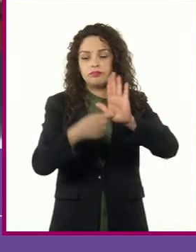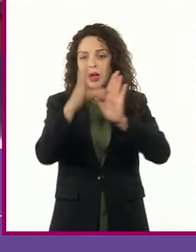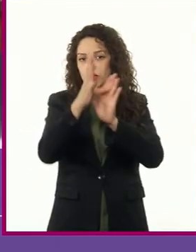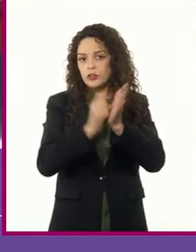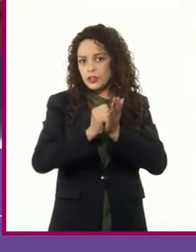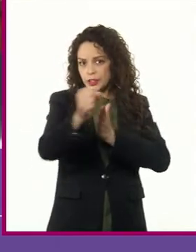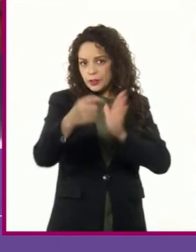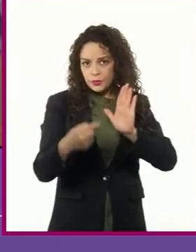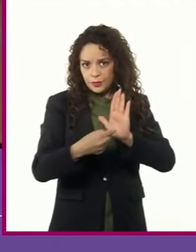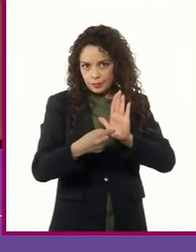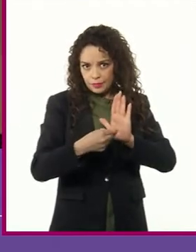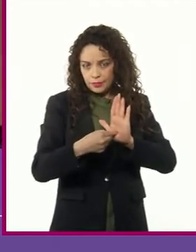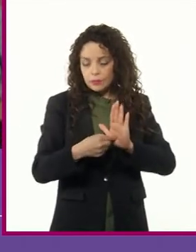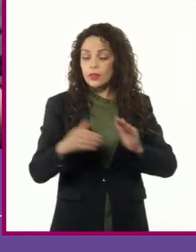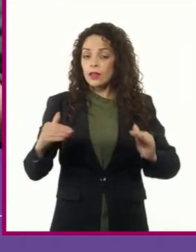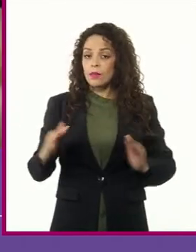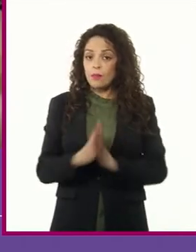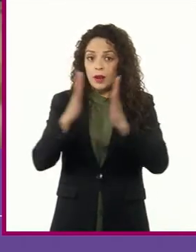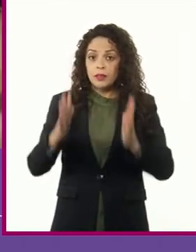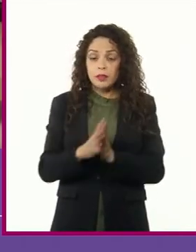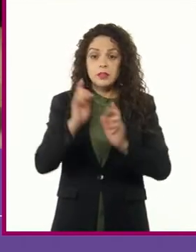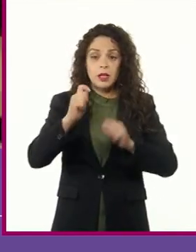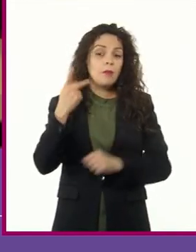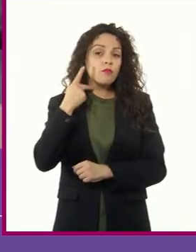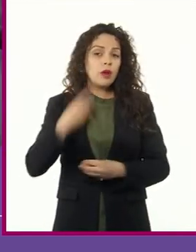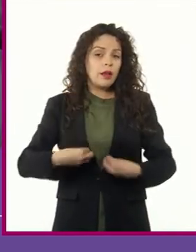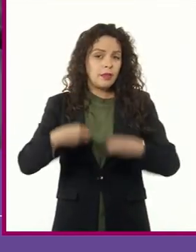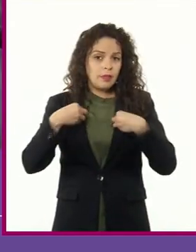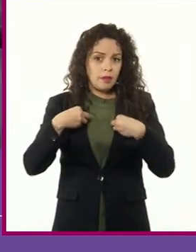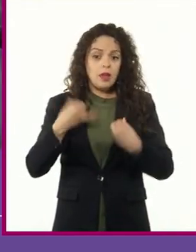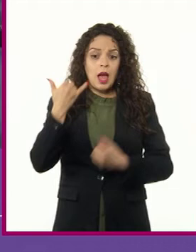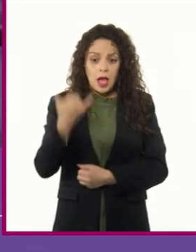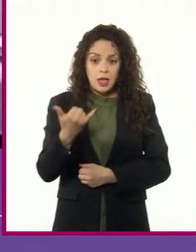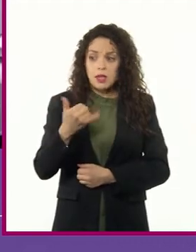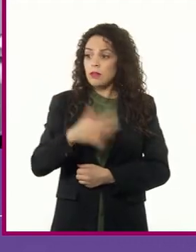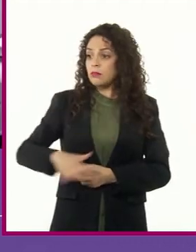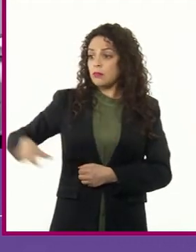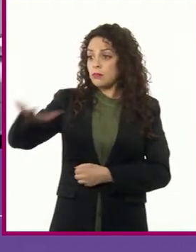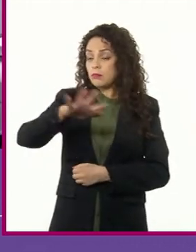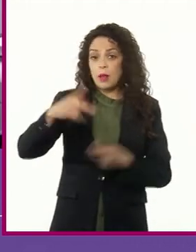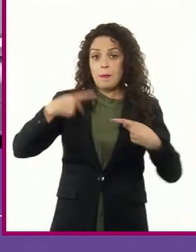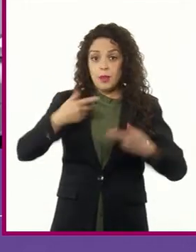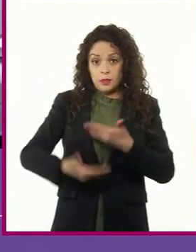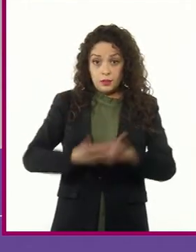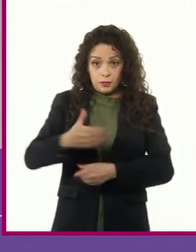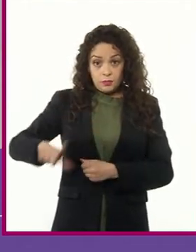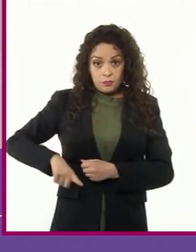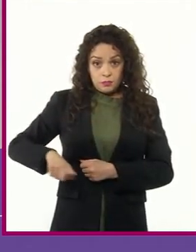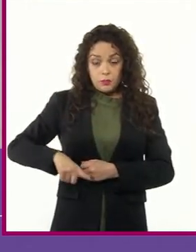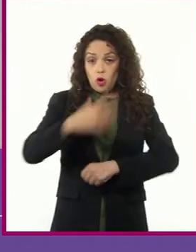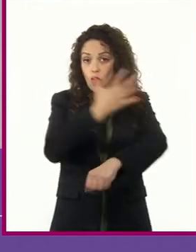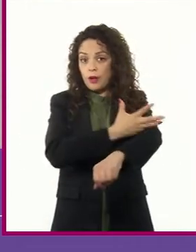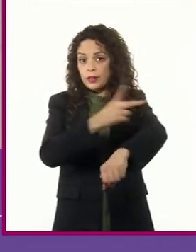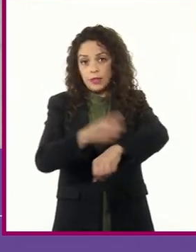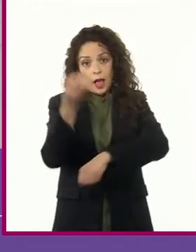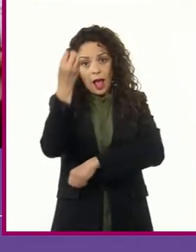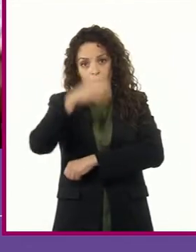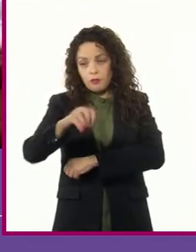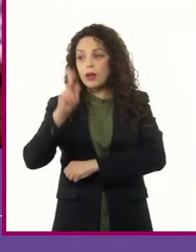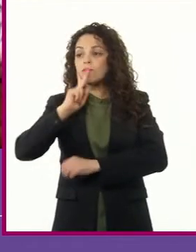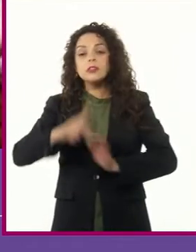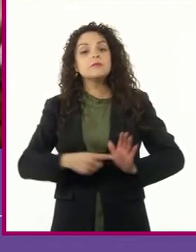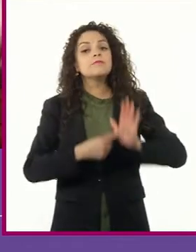en la vida política y exigir transparencia a los servidores públicos de alto rango. En la vida